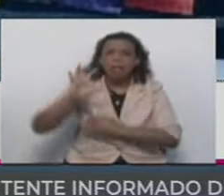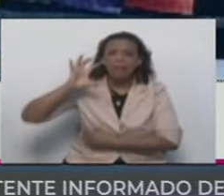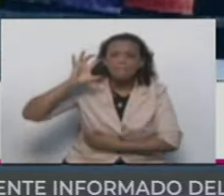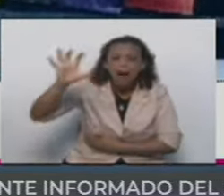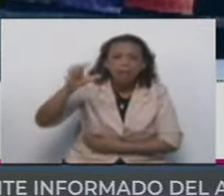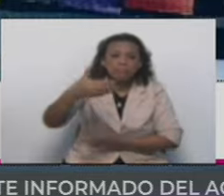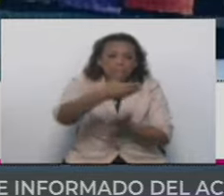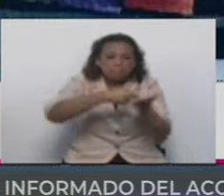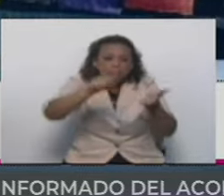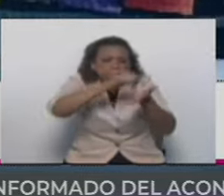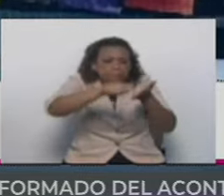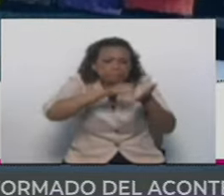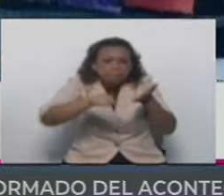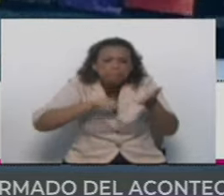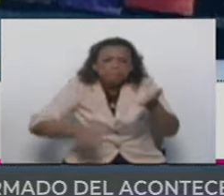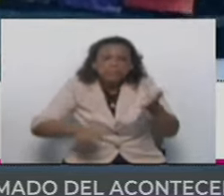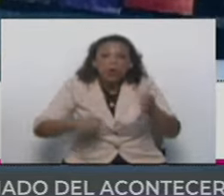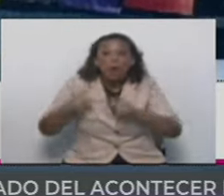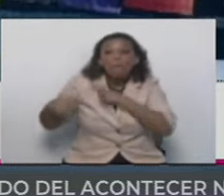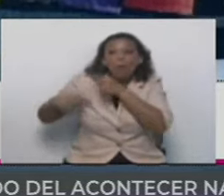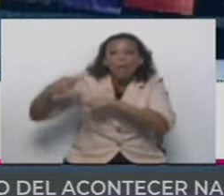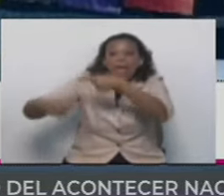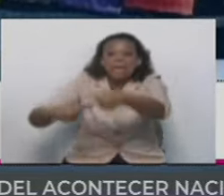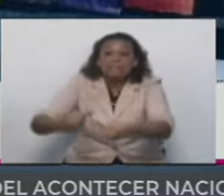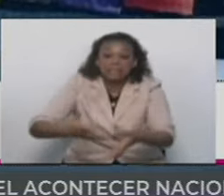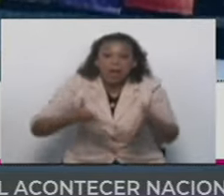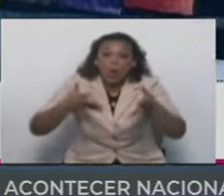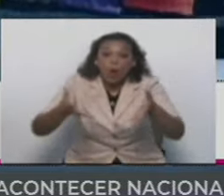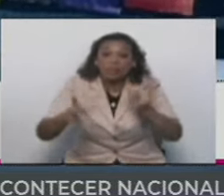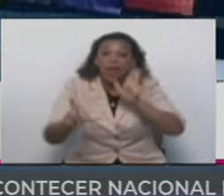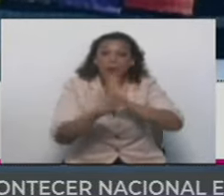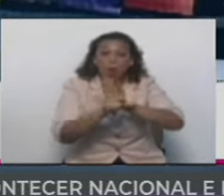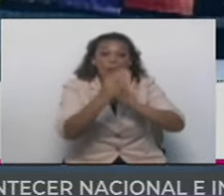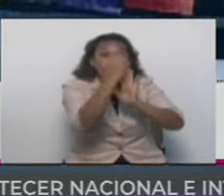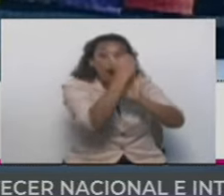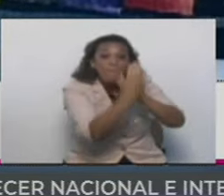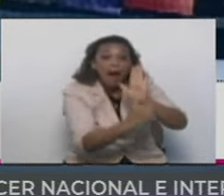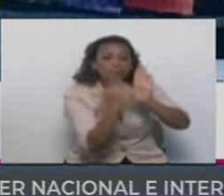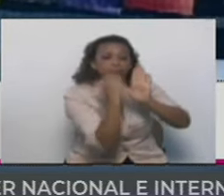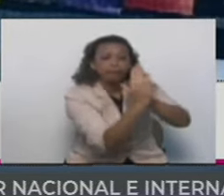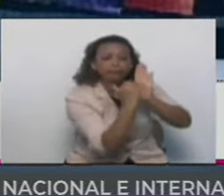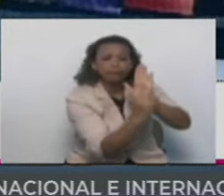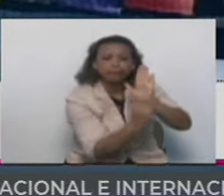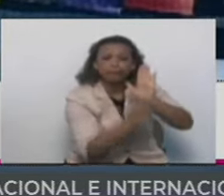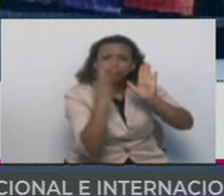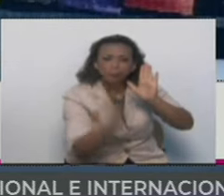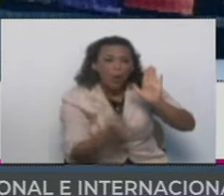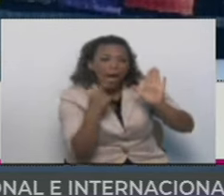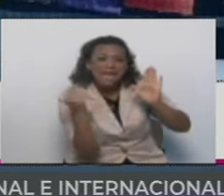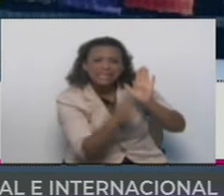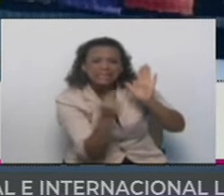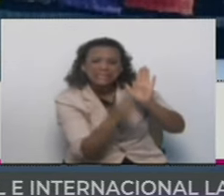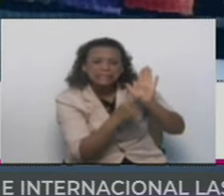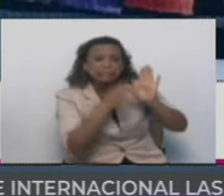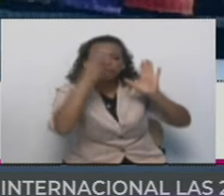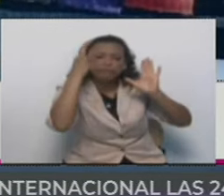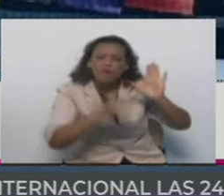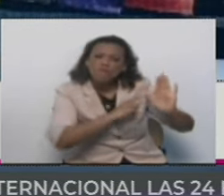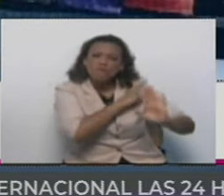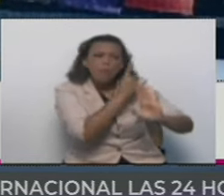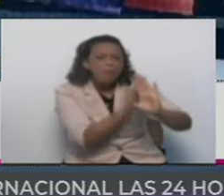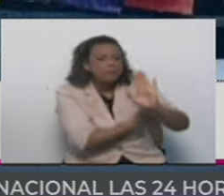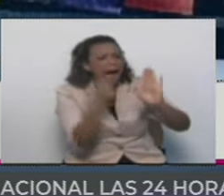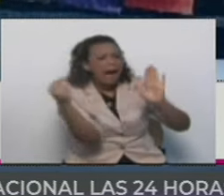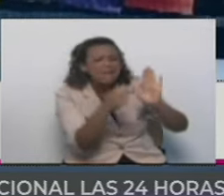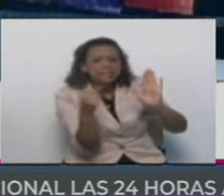como herencia, regalo, legado, una fuerza tremenda